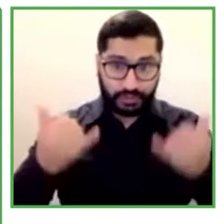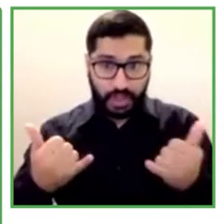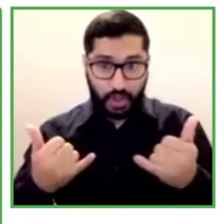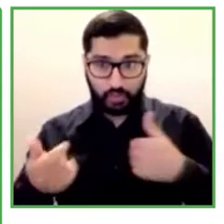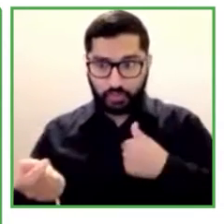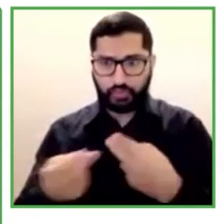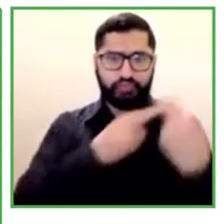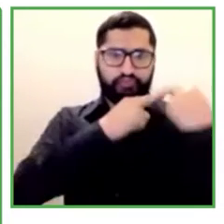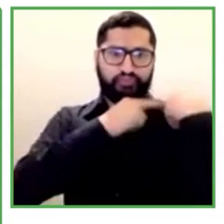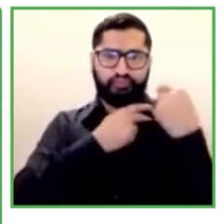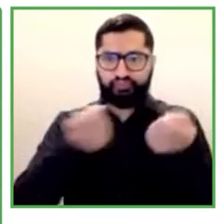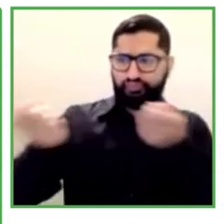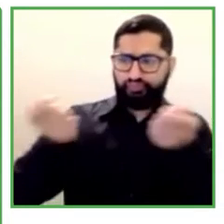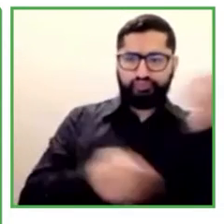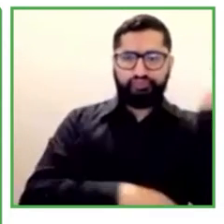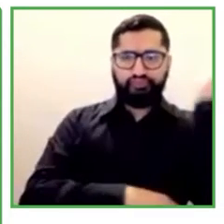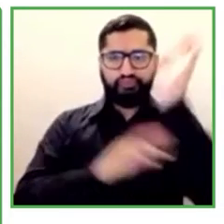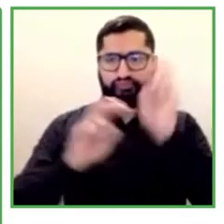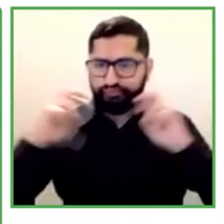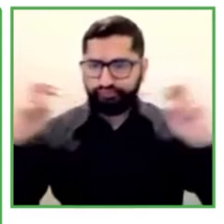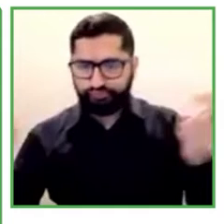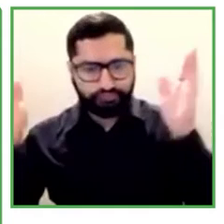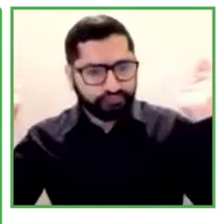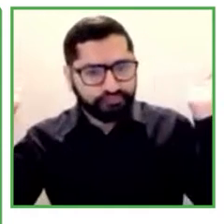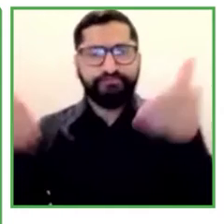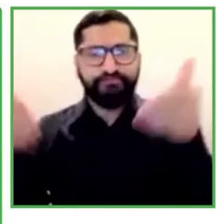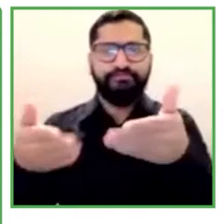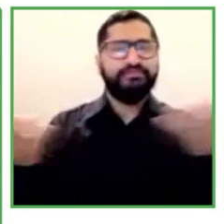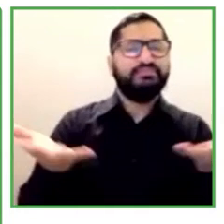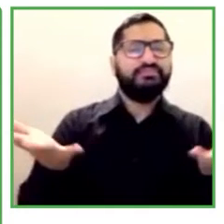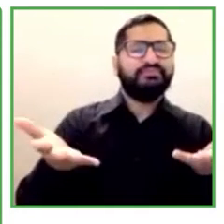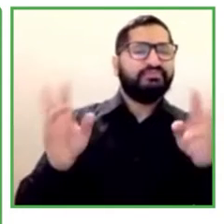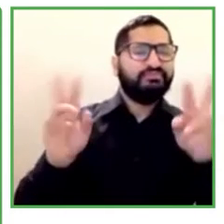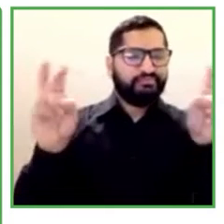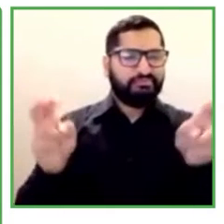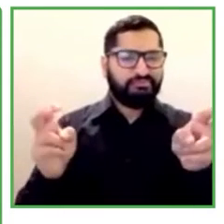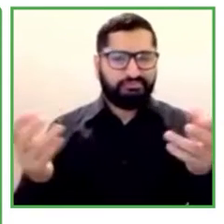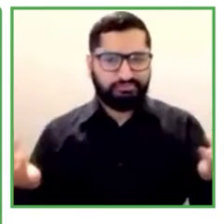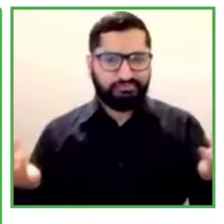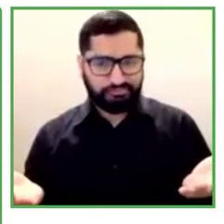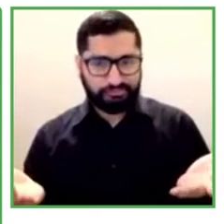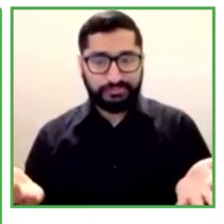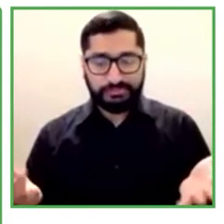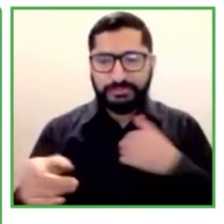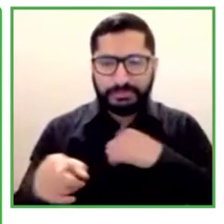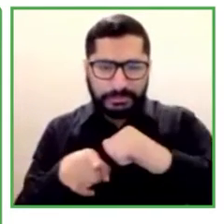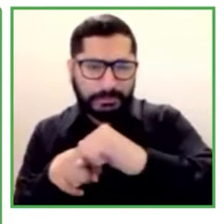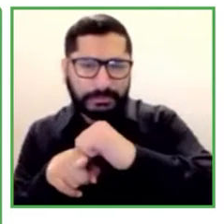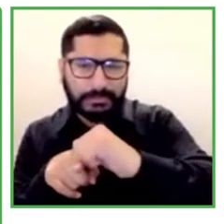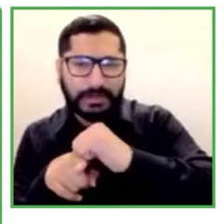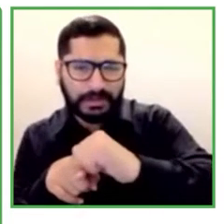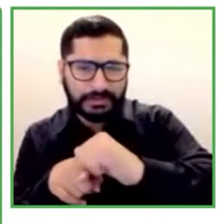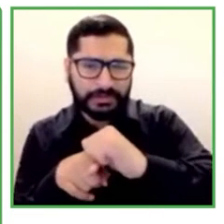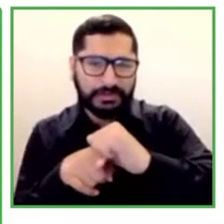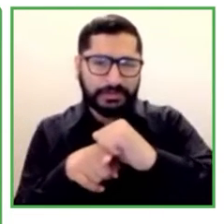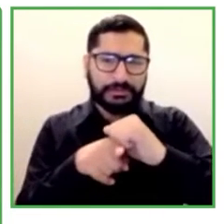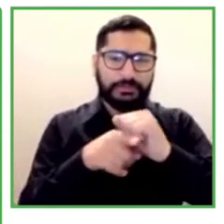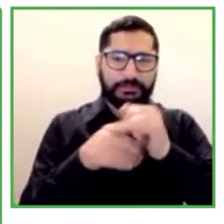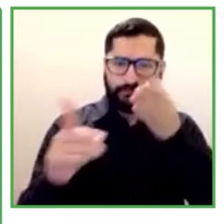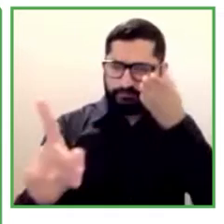enfocar en las prácticas exitosas de la diversidad en